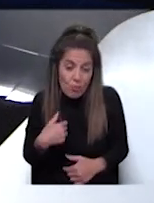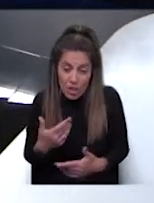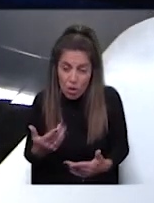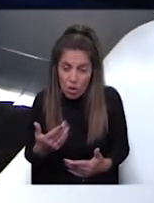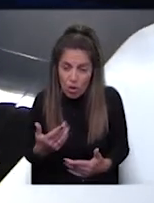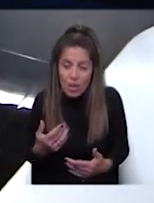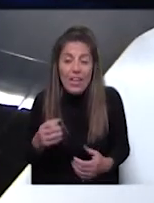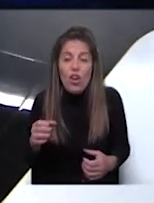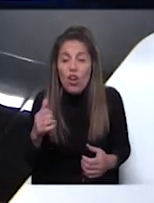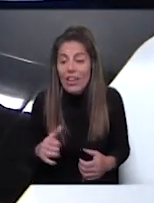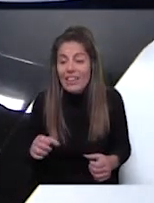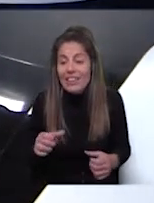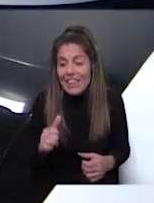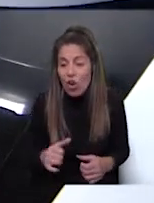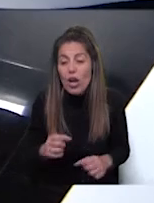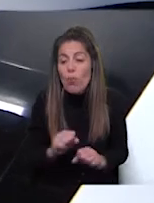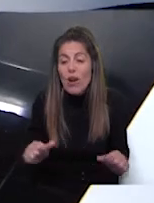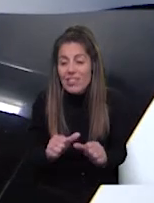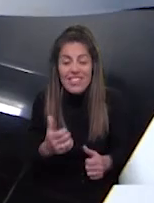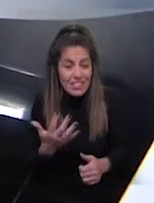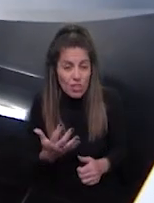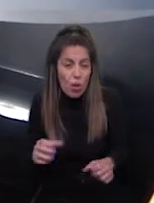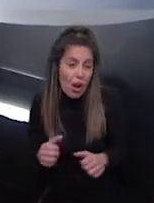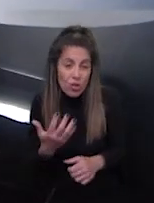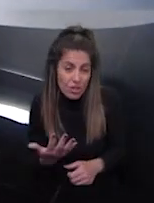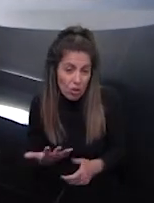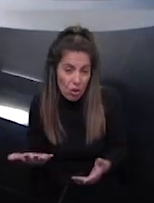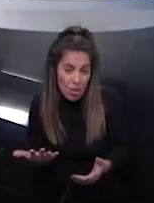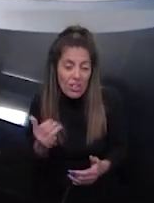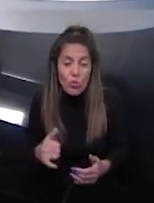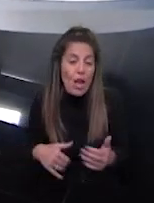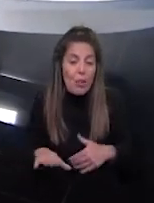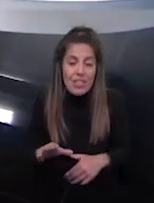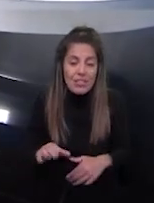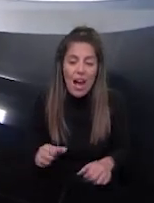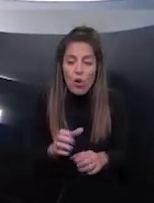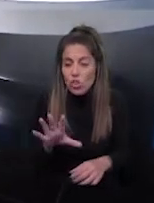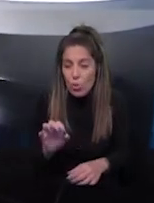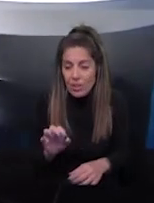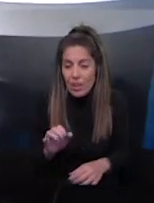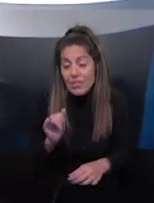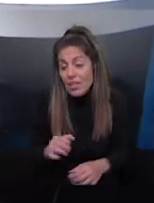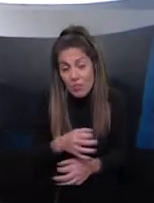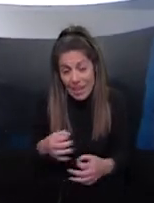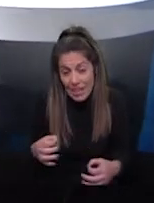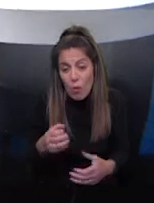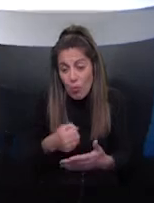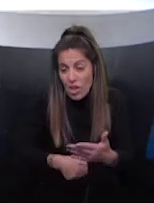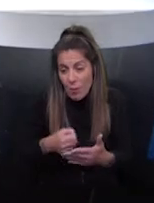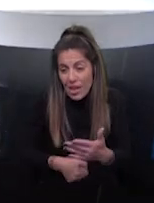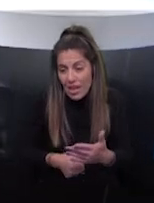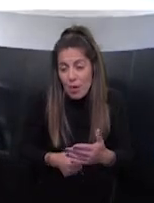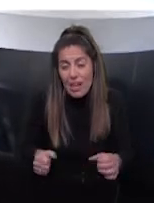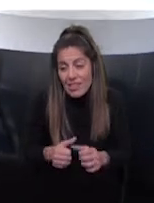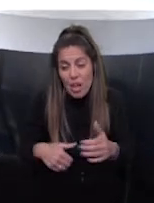esa, con lo que tengo, ¿qué puedo hacer? ¿Cinco? Bueno, hago cinco. Si tuviera más, podría hacer 50. Genial, voy a pelear para tener y